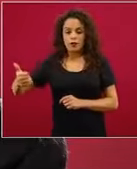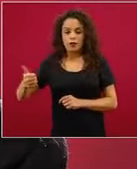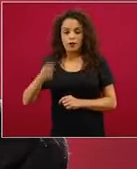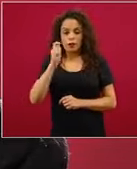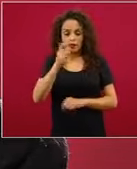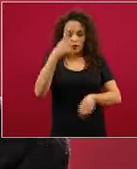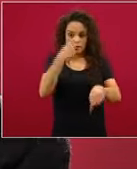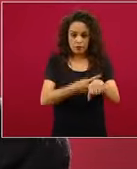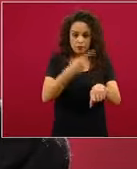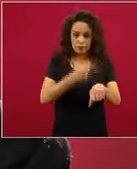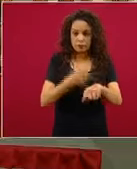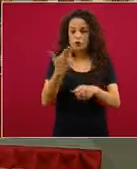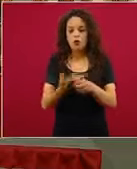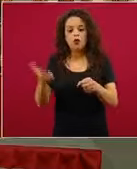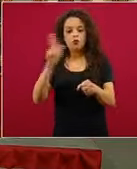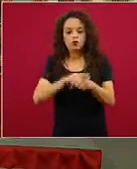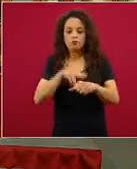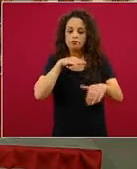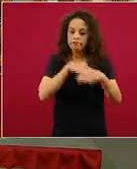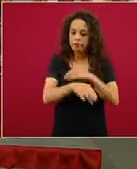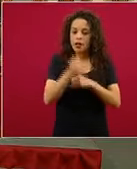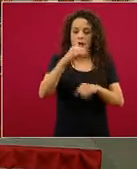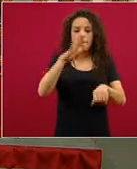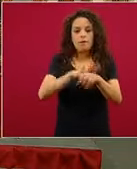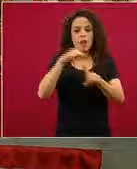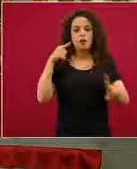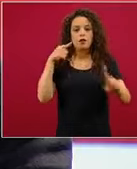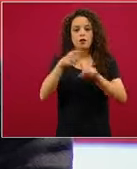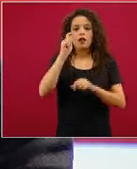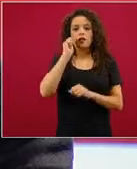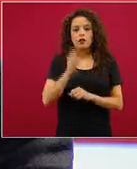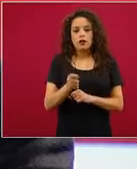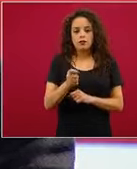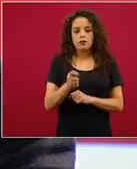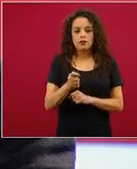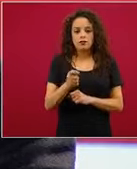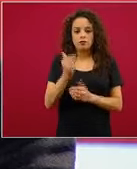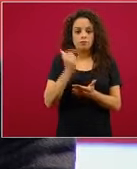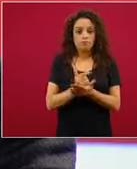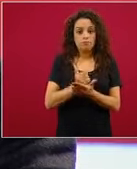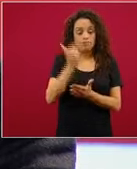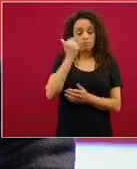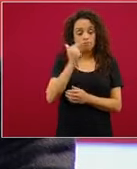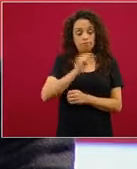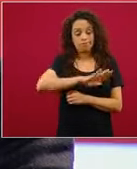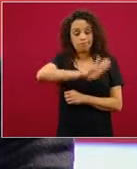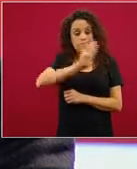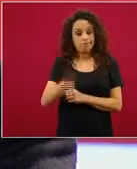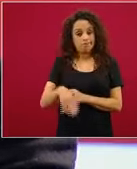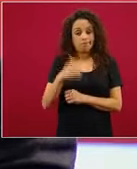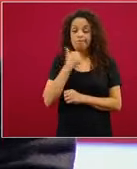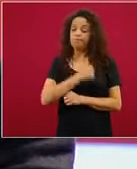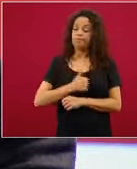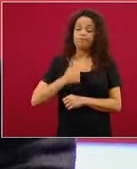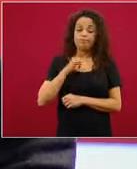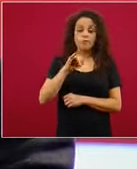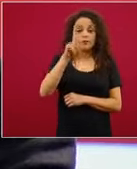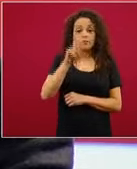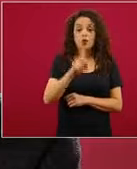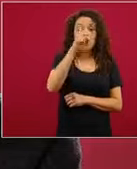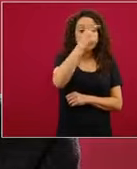de enfermedad, de hospitalización y particularmente los eventos fatales son lamentables, cada uno